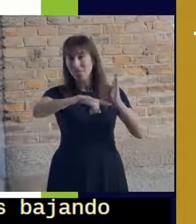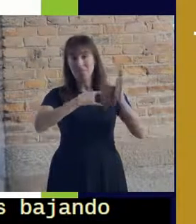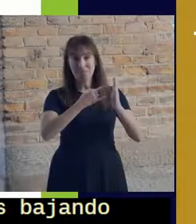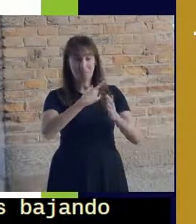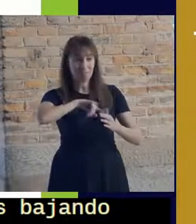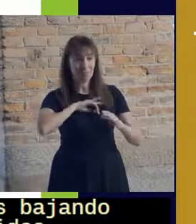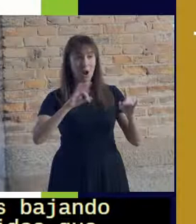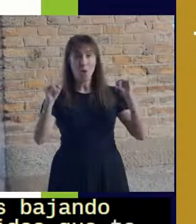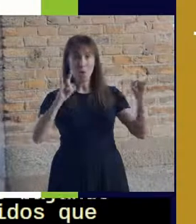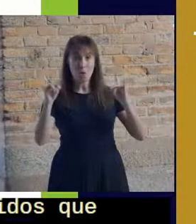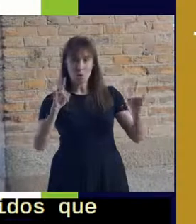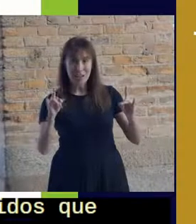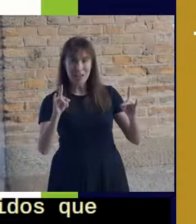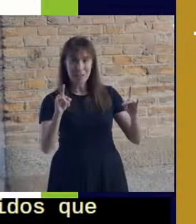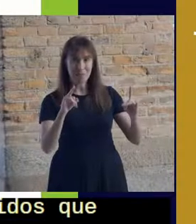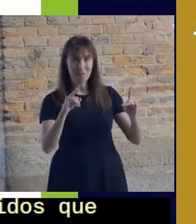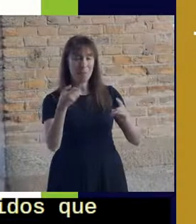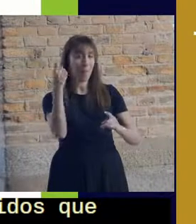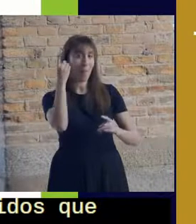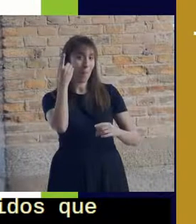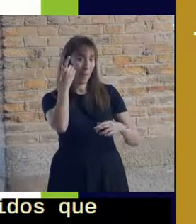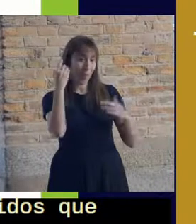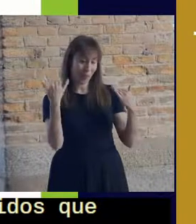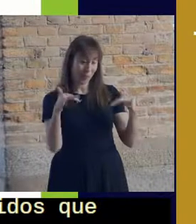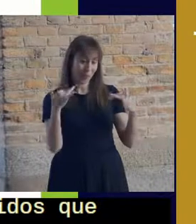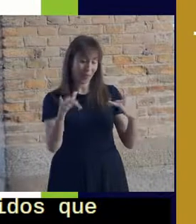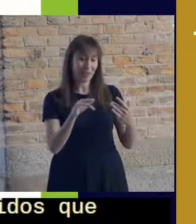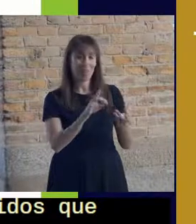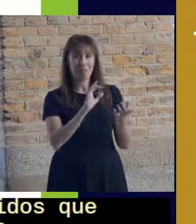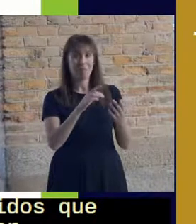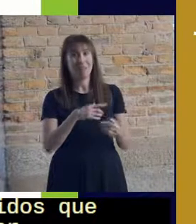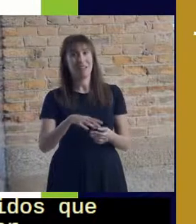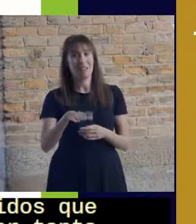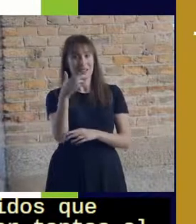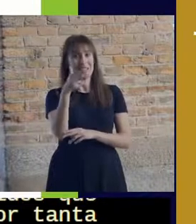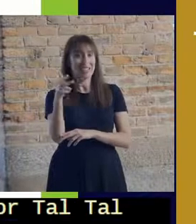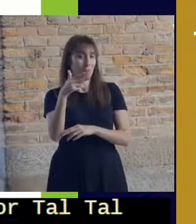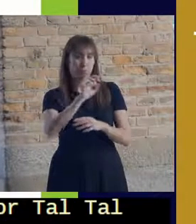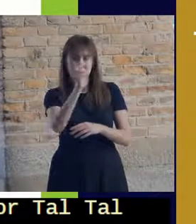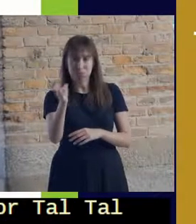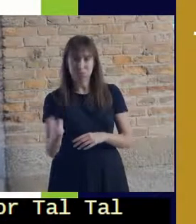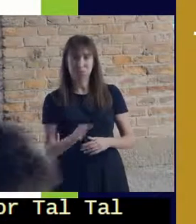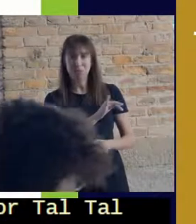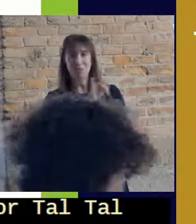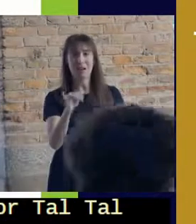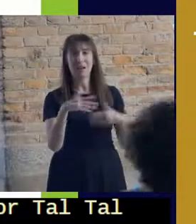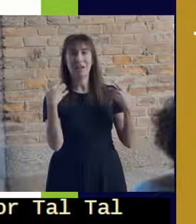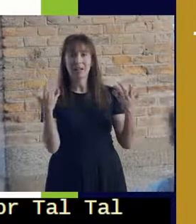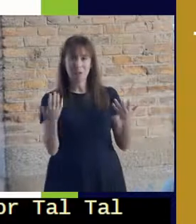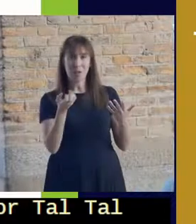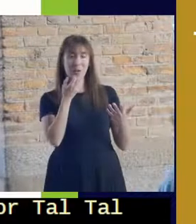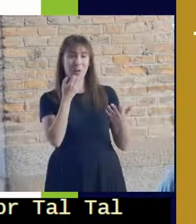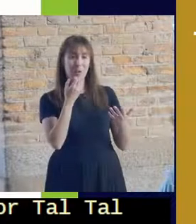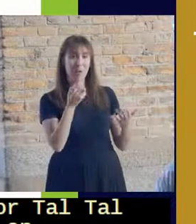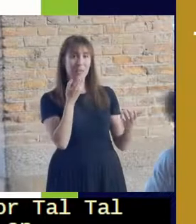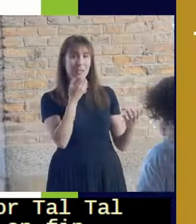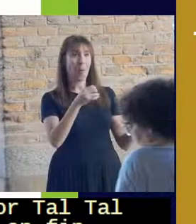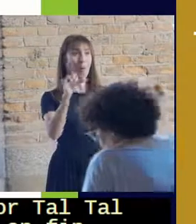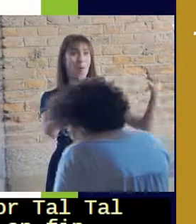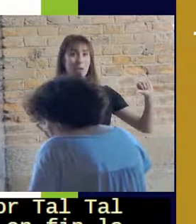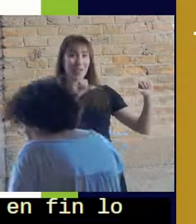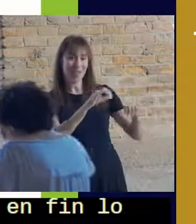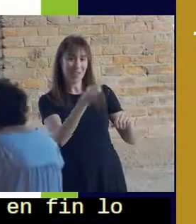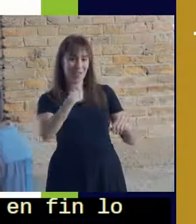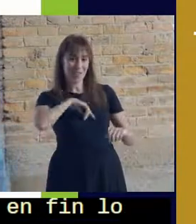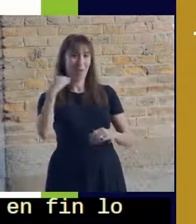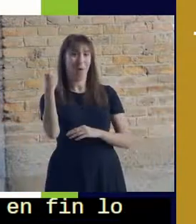los ruidos que tenemos va todo el móvil ya no lo voy a contar secador tal tal tal tal tal tal entonces luego me voy al botellón y en fin los que hemos